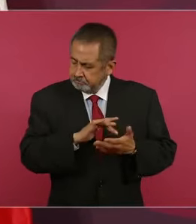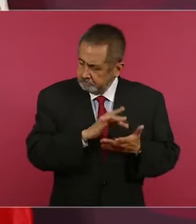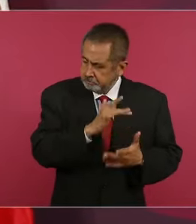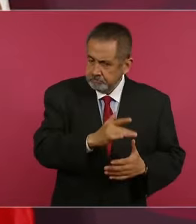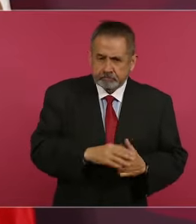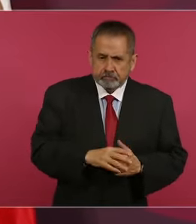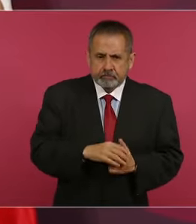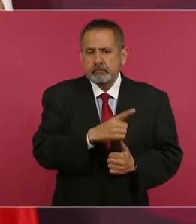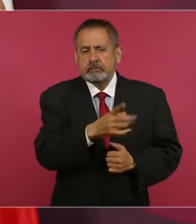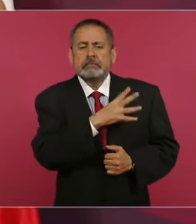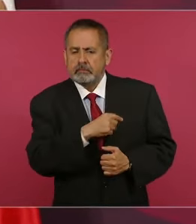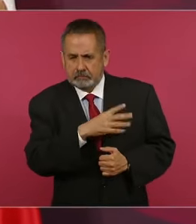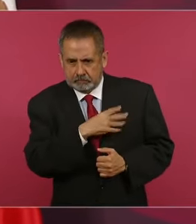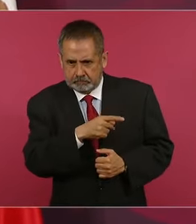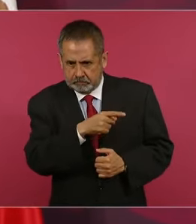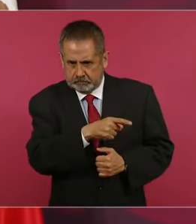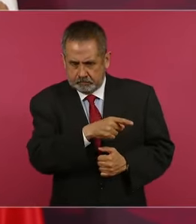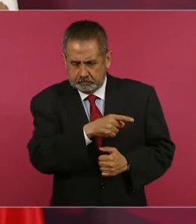hijo,